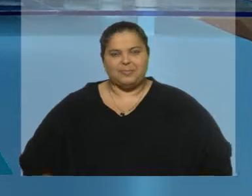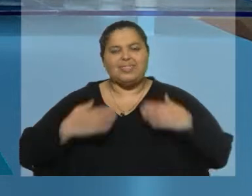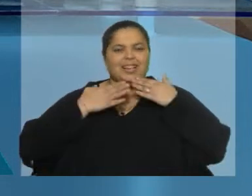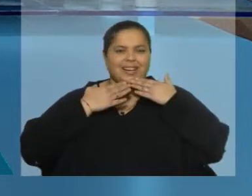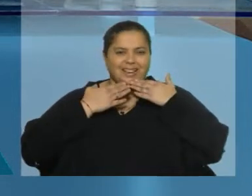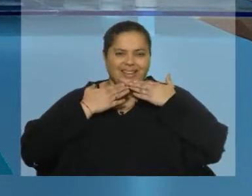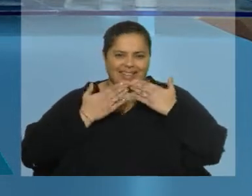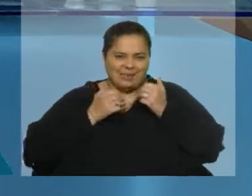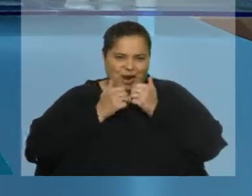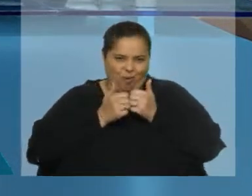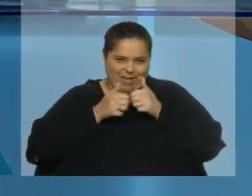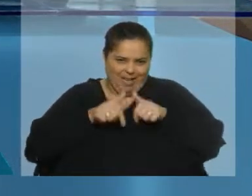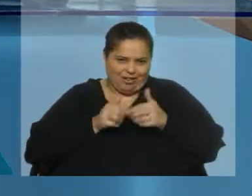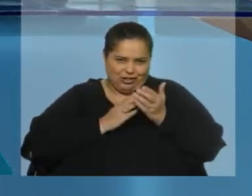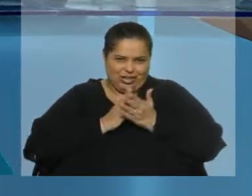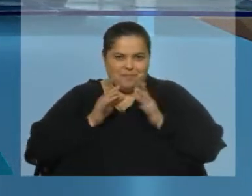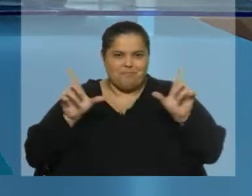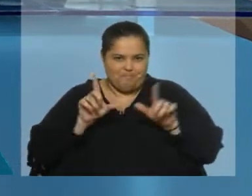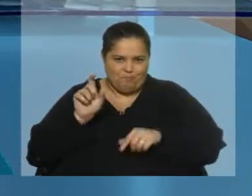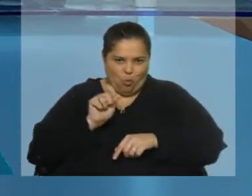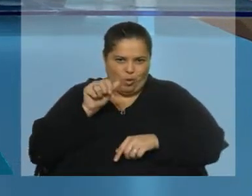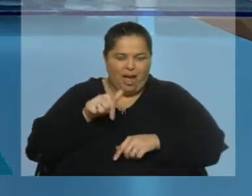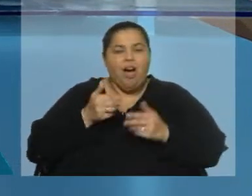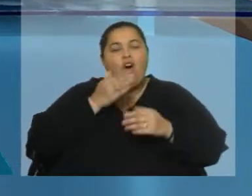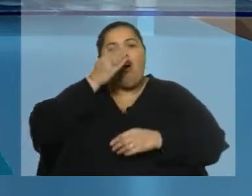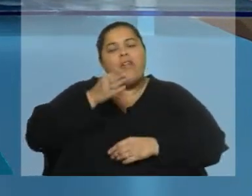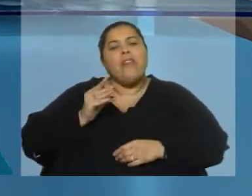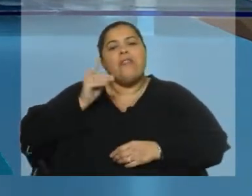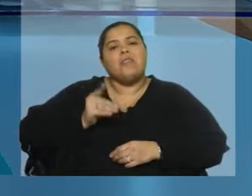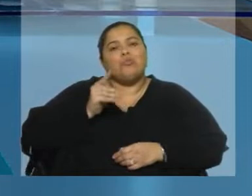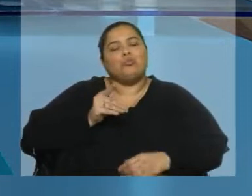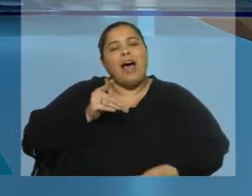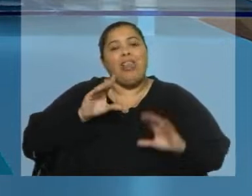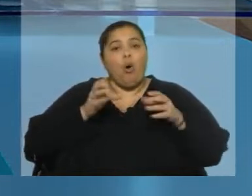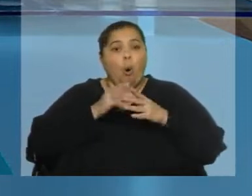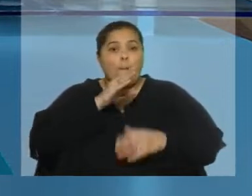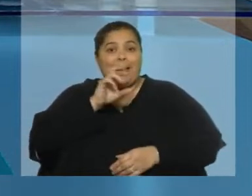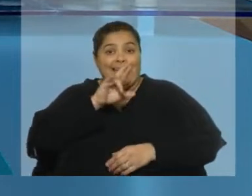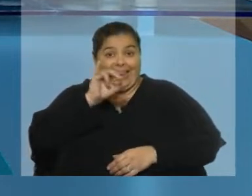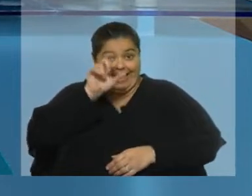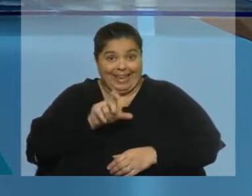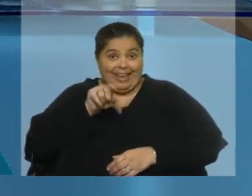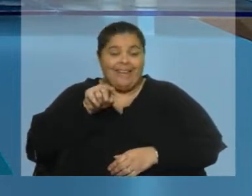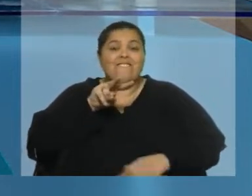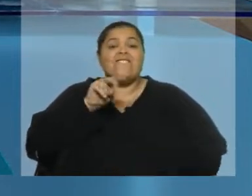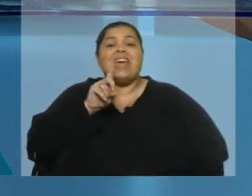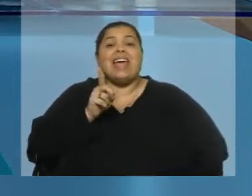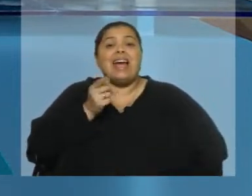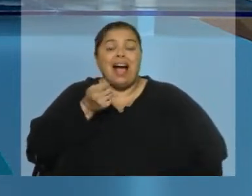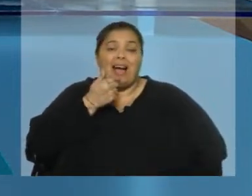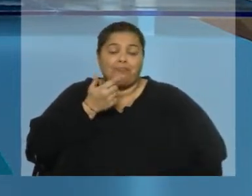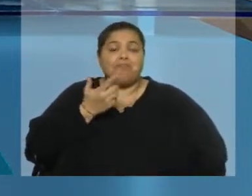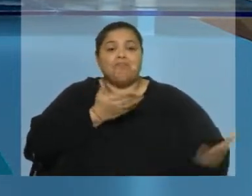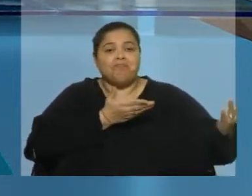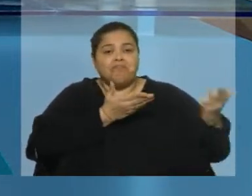El diputado del PRI, César Vega, fue hoy a la Torre Ejecutiva. Lo recibió el presidente de la República para hablar de la reforma de la seguridad